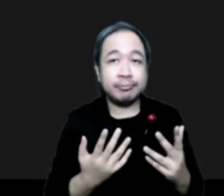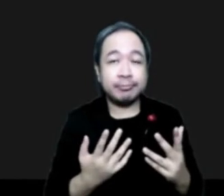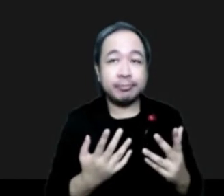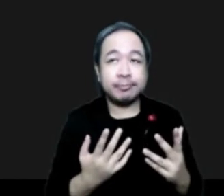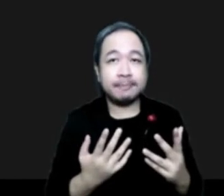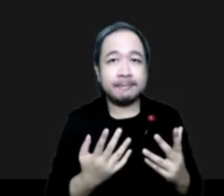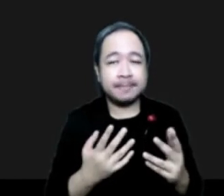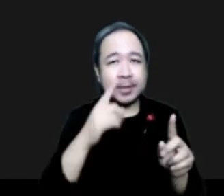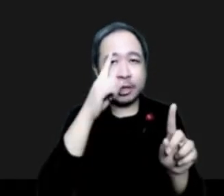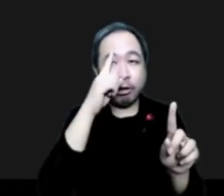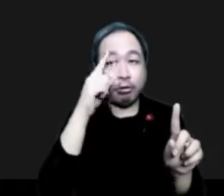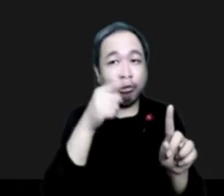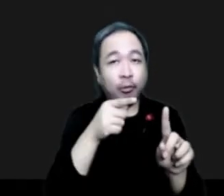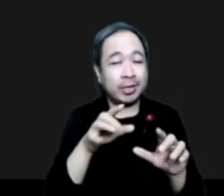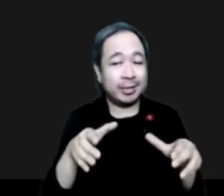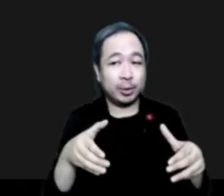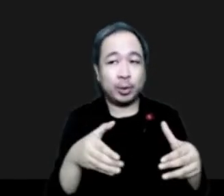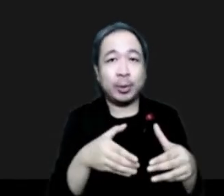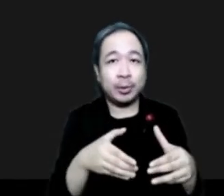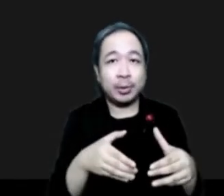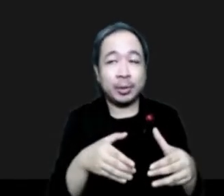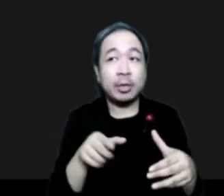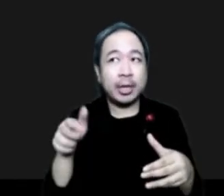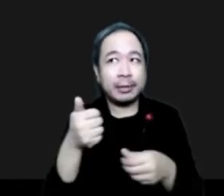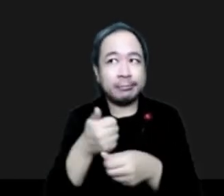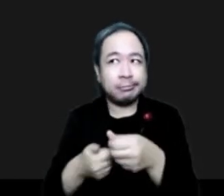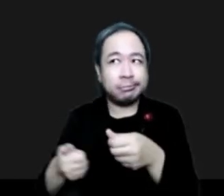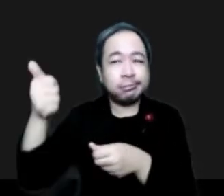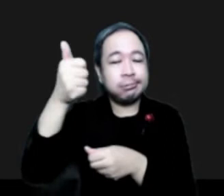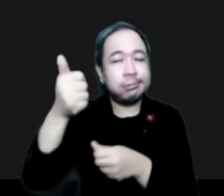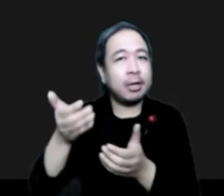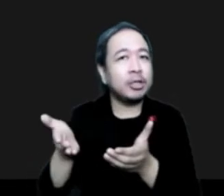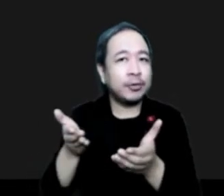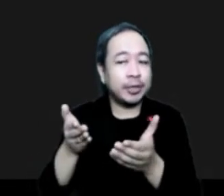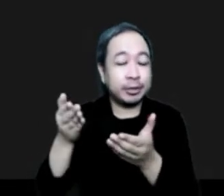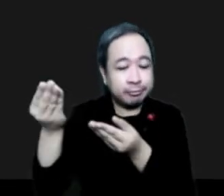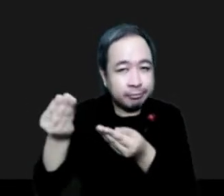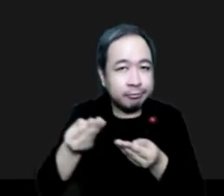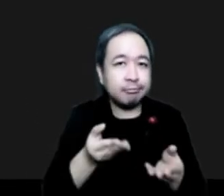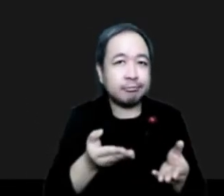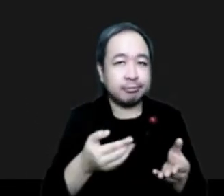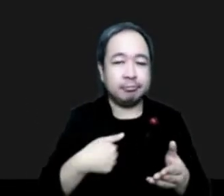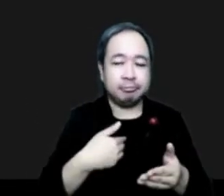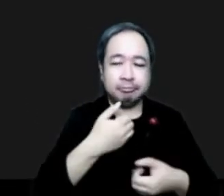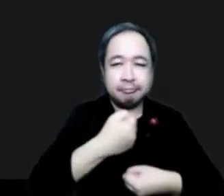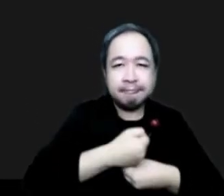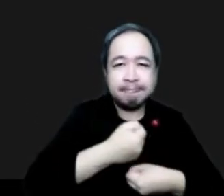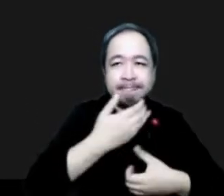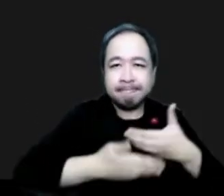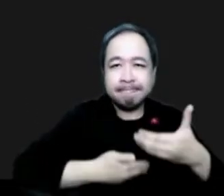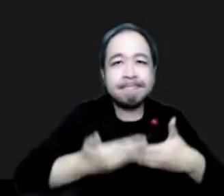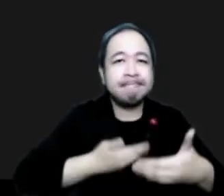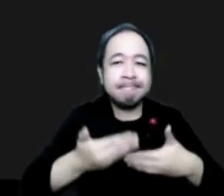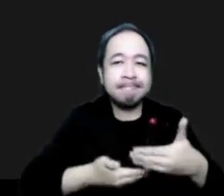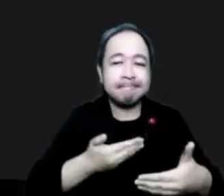tenemos un grupo técnico regional que es aportado por los servicios meteorológicos e hidrológicos y que están en